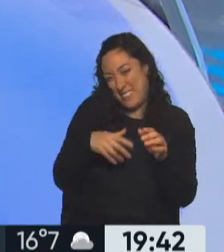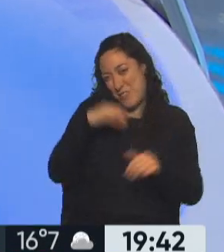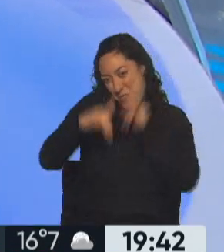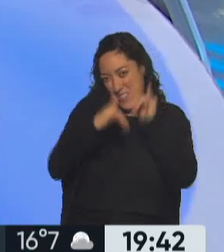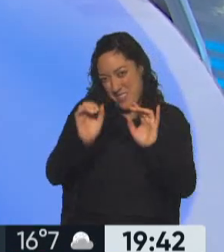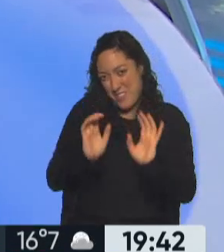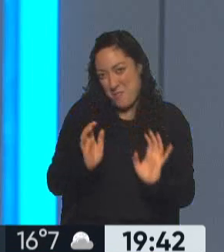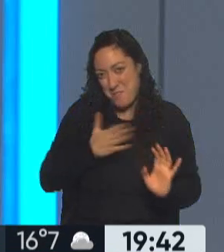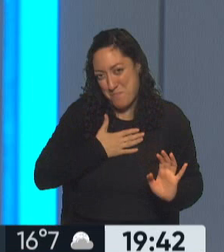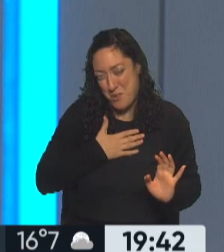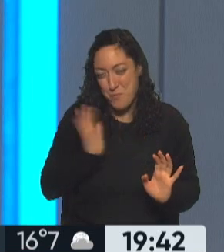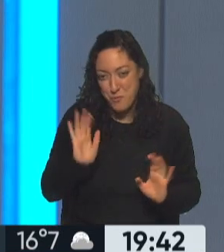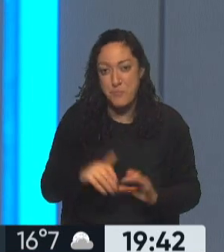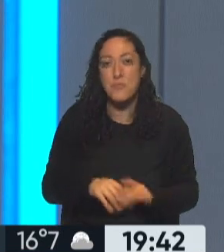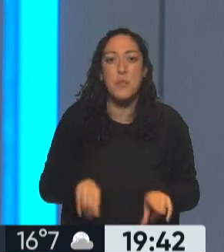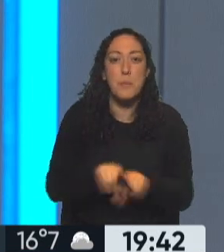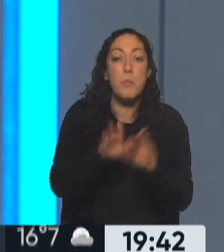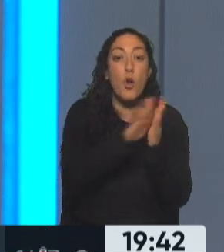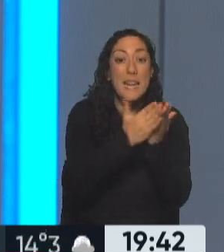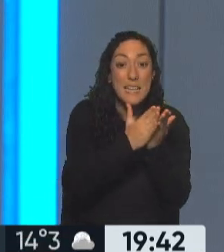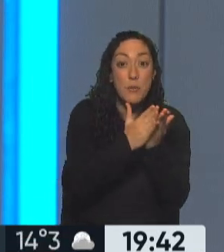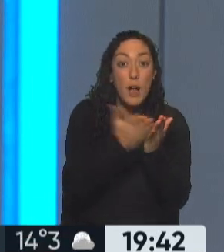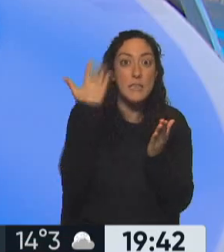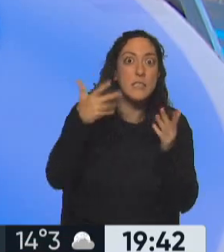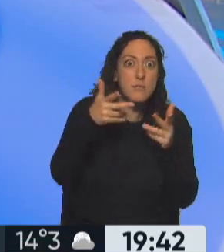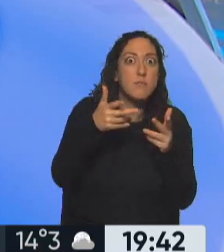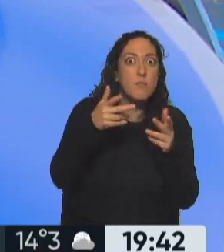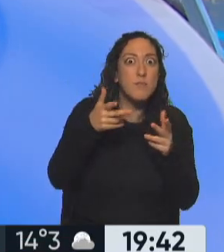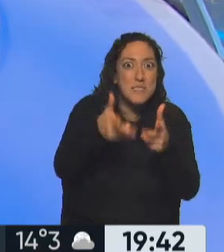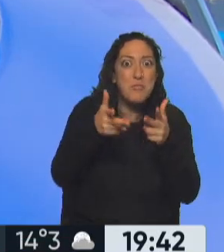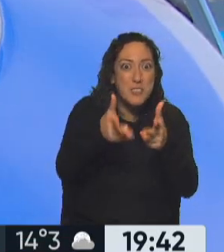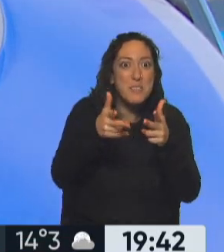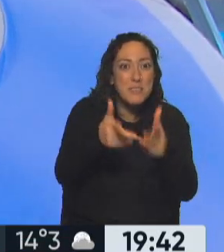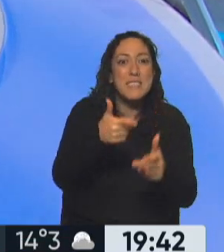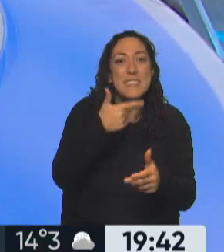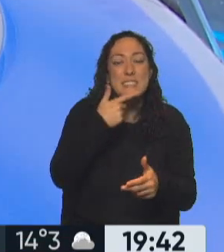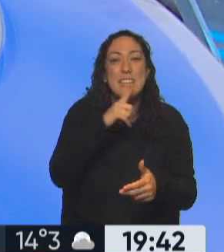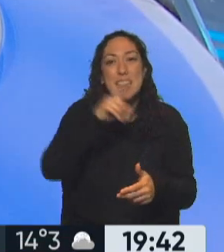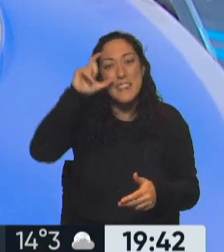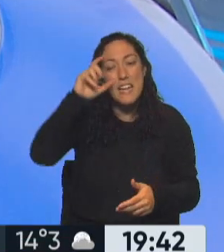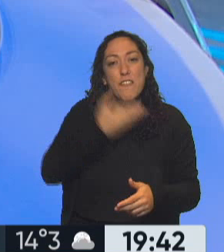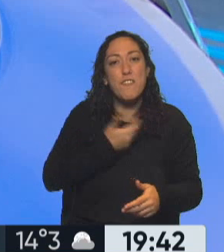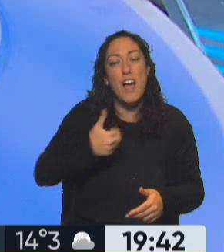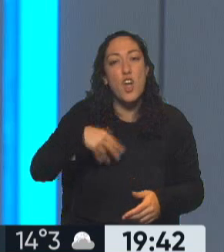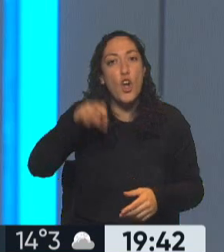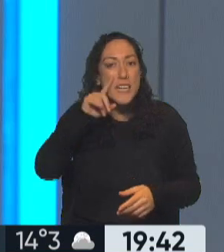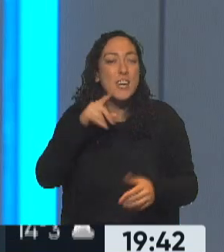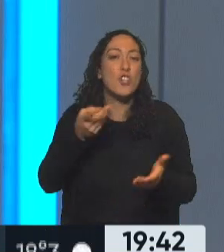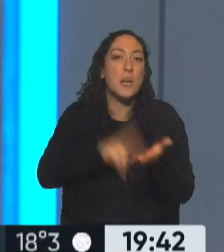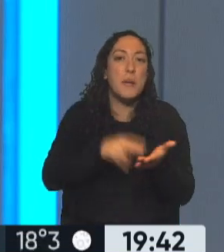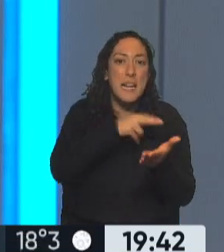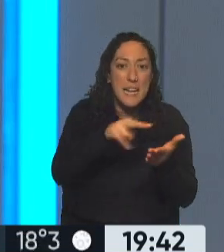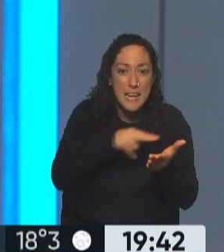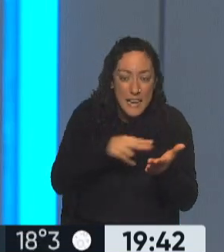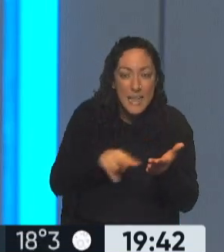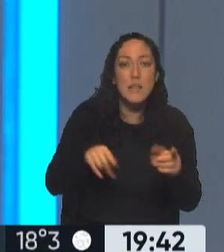traduzco vinculándolo con el libro que venimos mencionando mucho últimamente, que es el de Stefanoni, que hay que volver a leer, ¿no? El de la